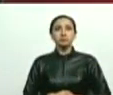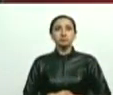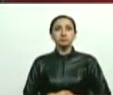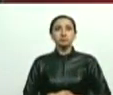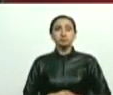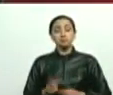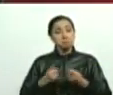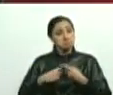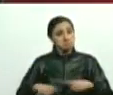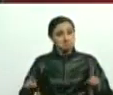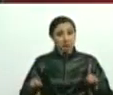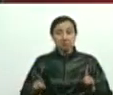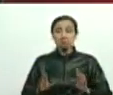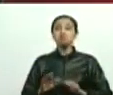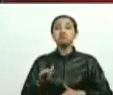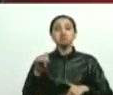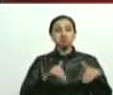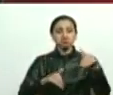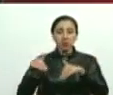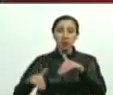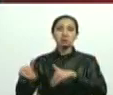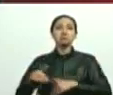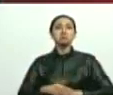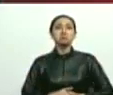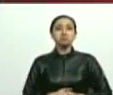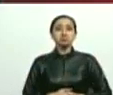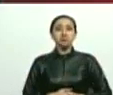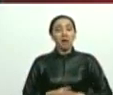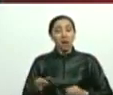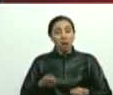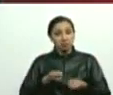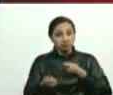tienen que ser aleccionadoras las medidas.